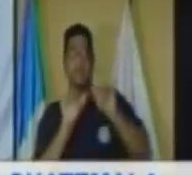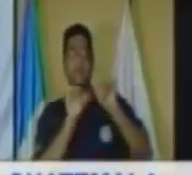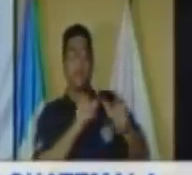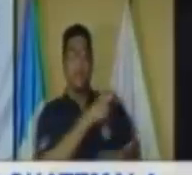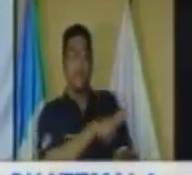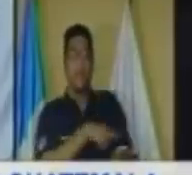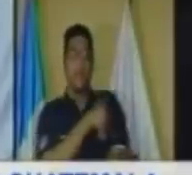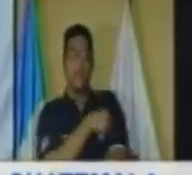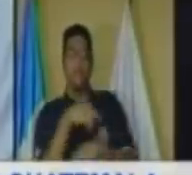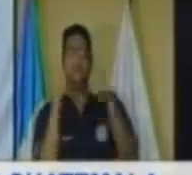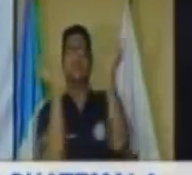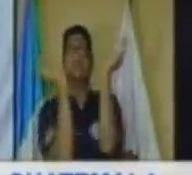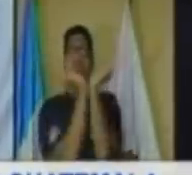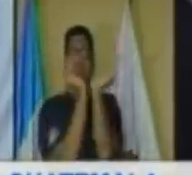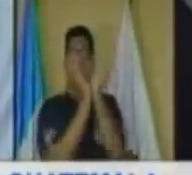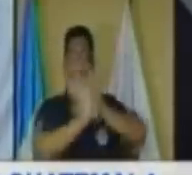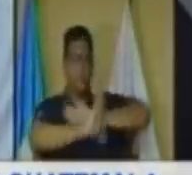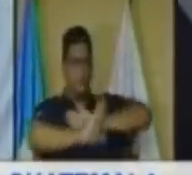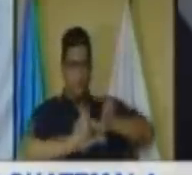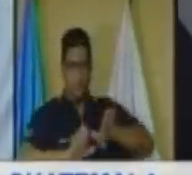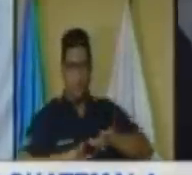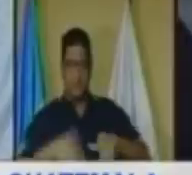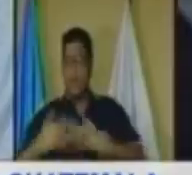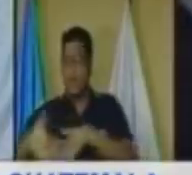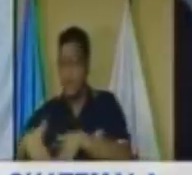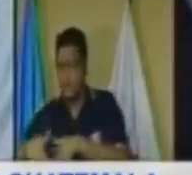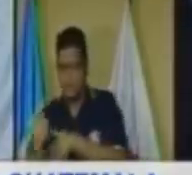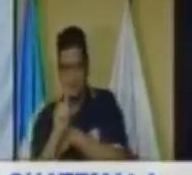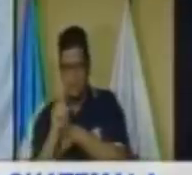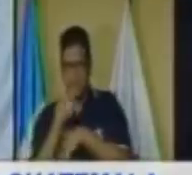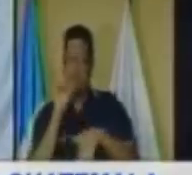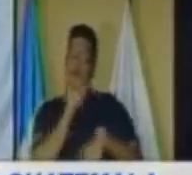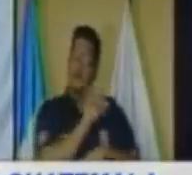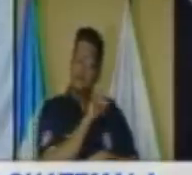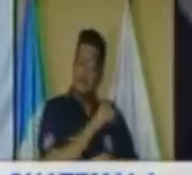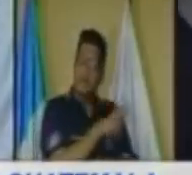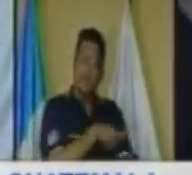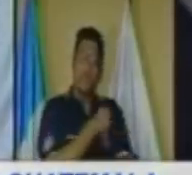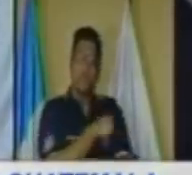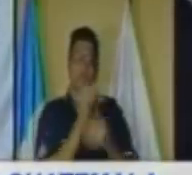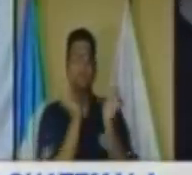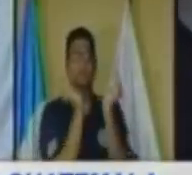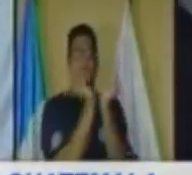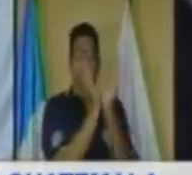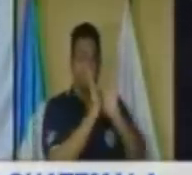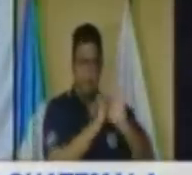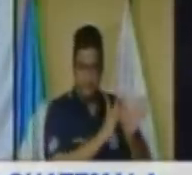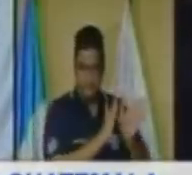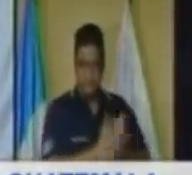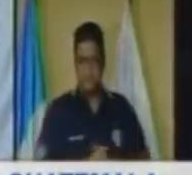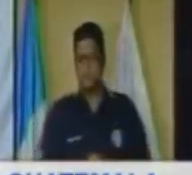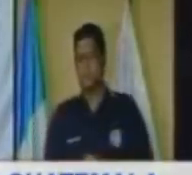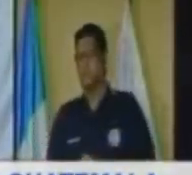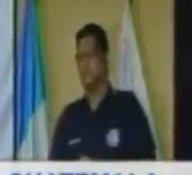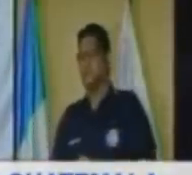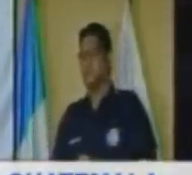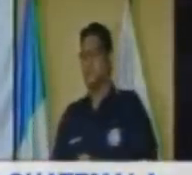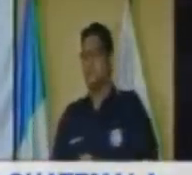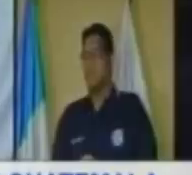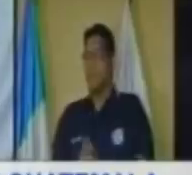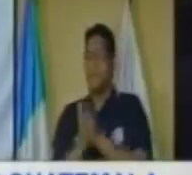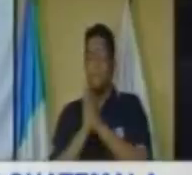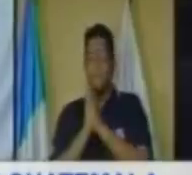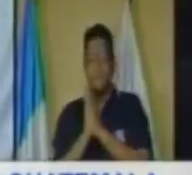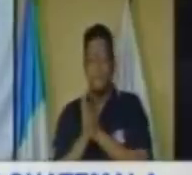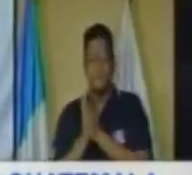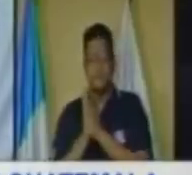una fuente creíble. Si no viene del ministerio, por favor, incluso lo dijo nuestro señor presidente ayer, no se